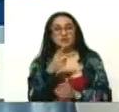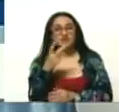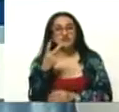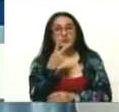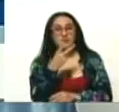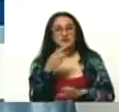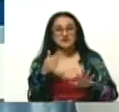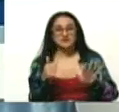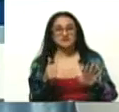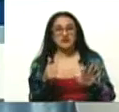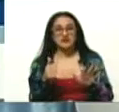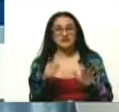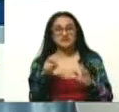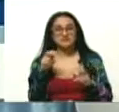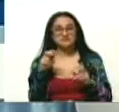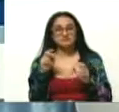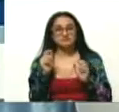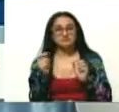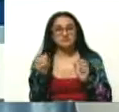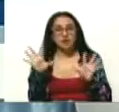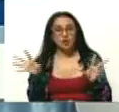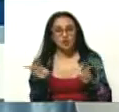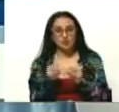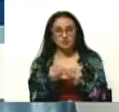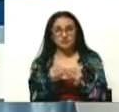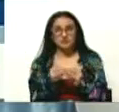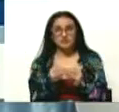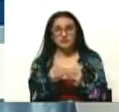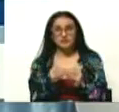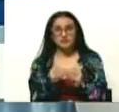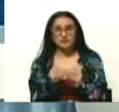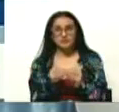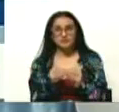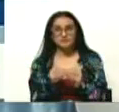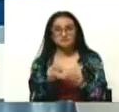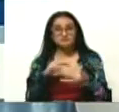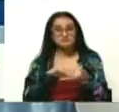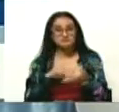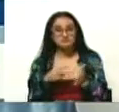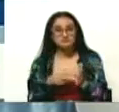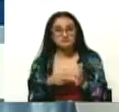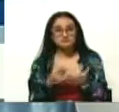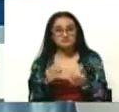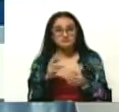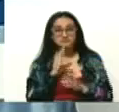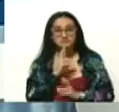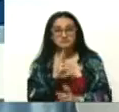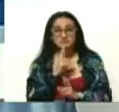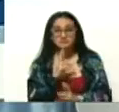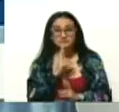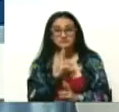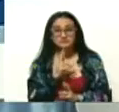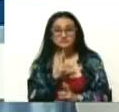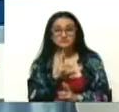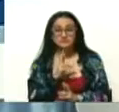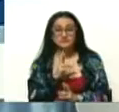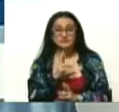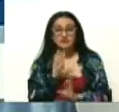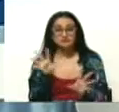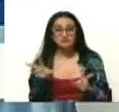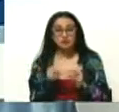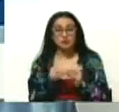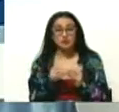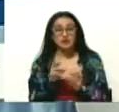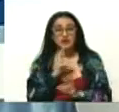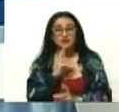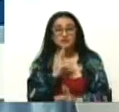1.045.226 actos conclusivos. Eso significa resultado. Un acto conclusivo es